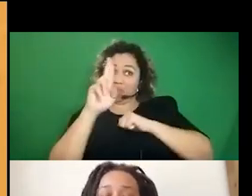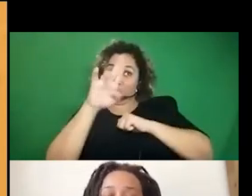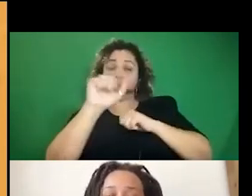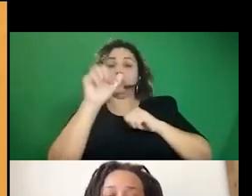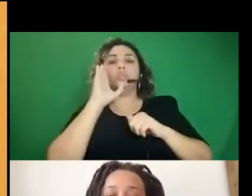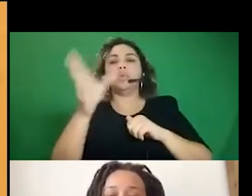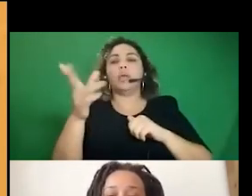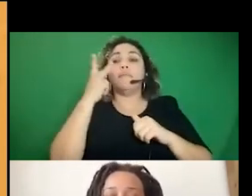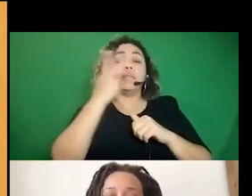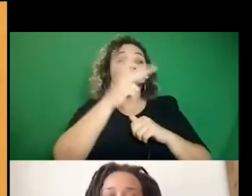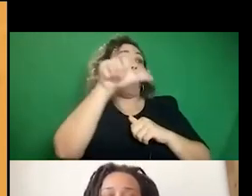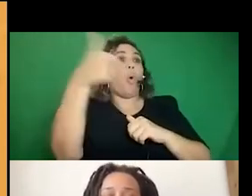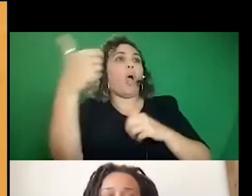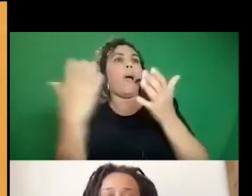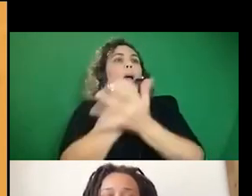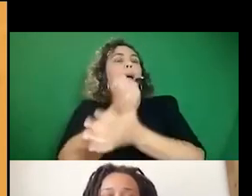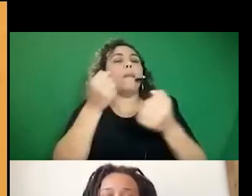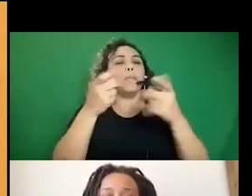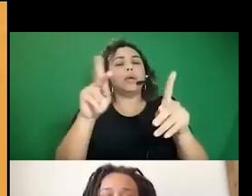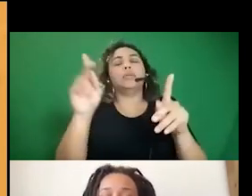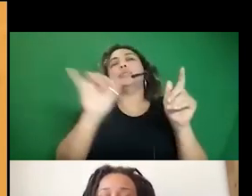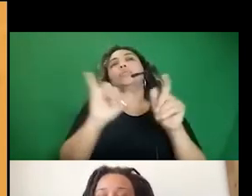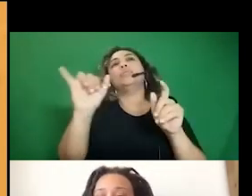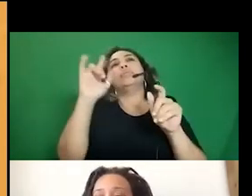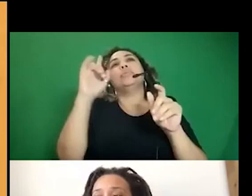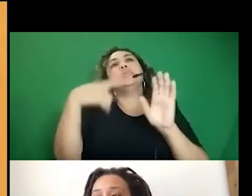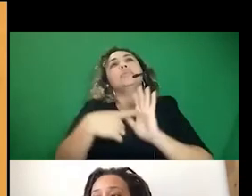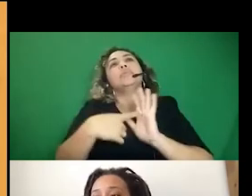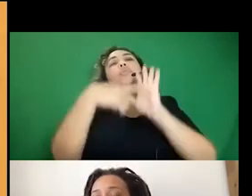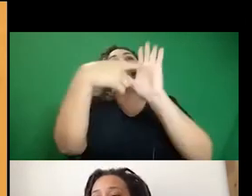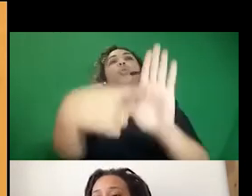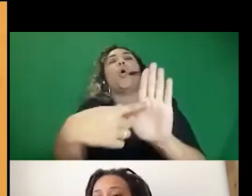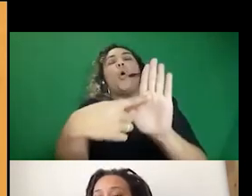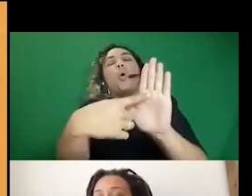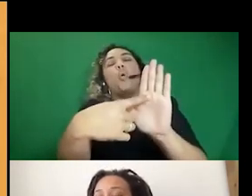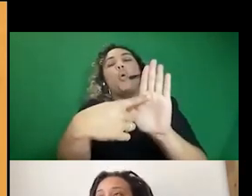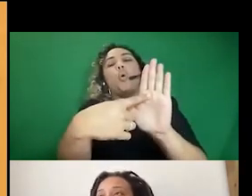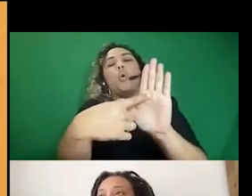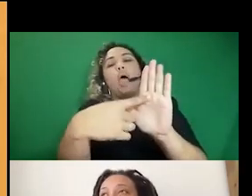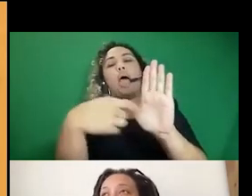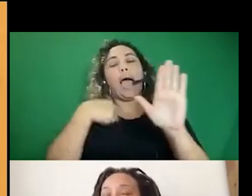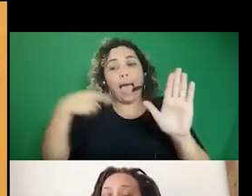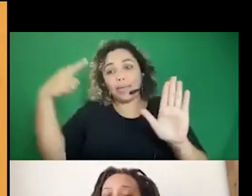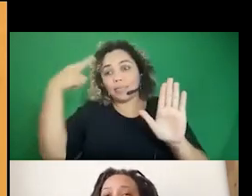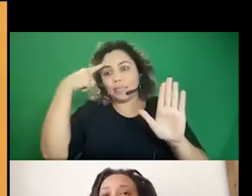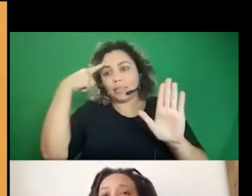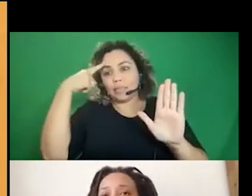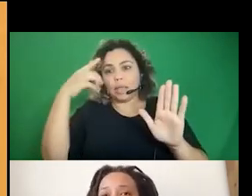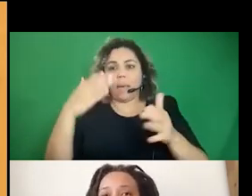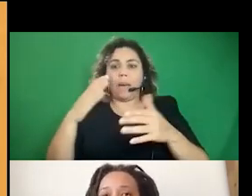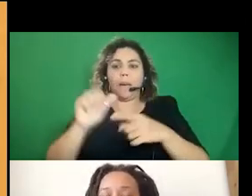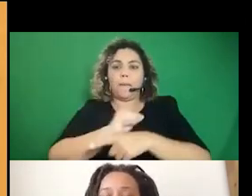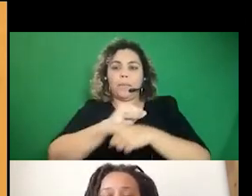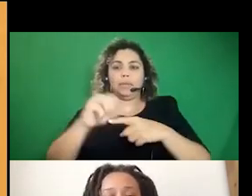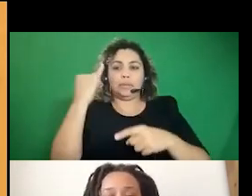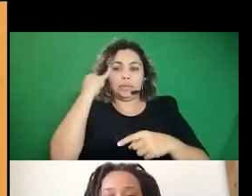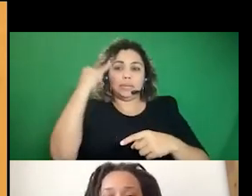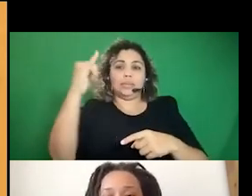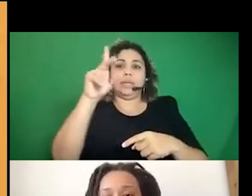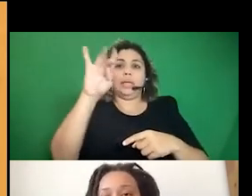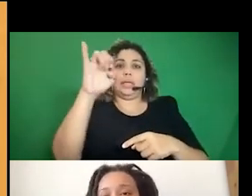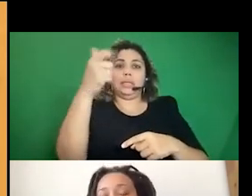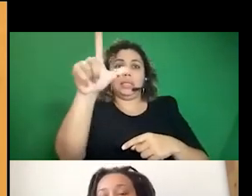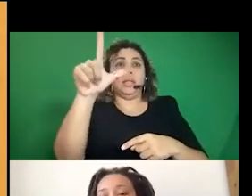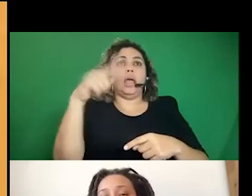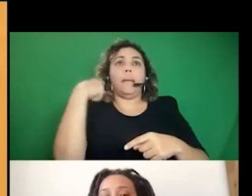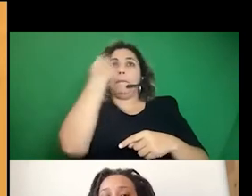sé pero vimos una vieron una oportunidad d de ejercer y practicar esta